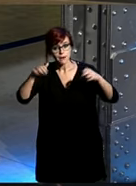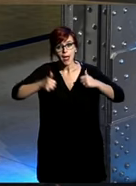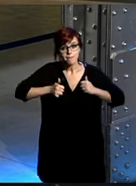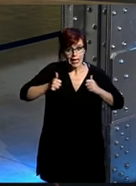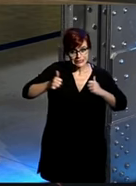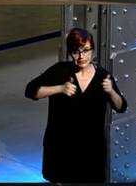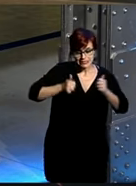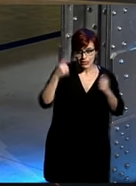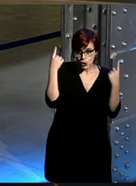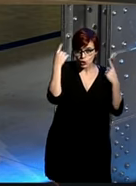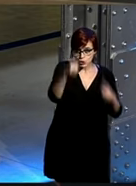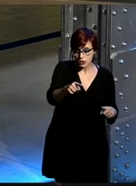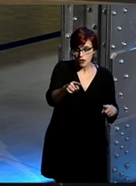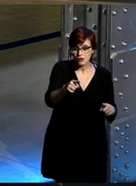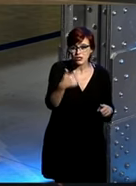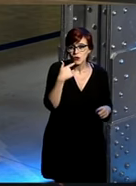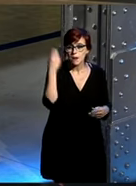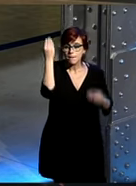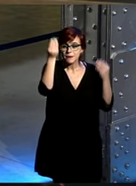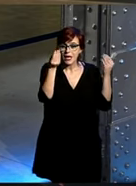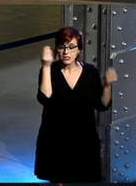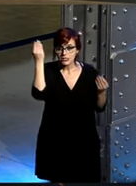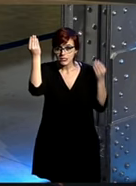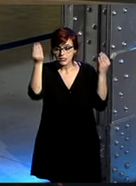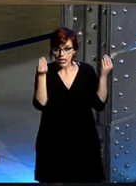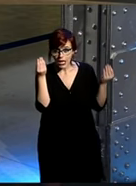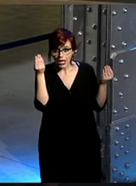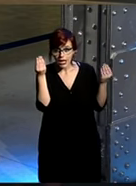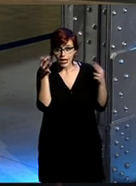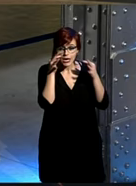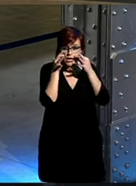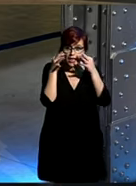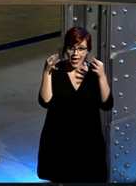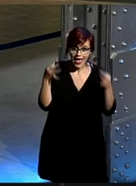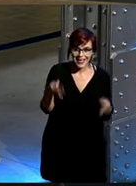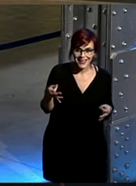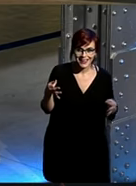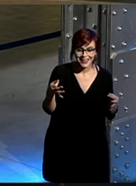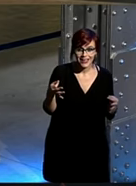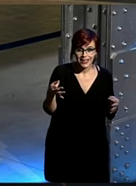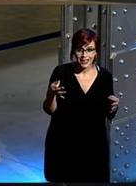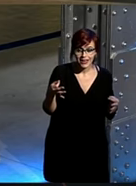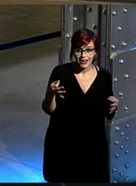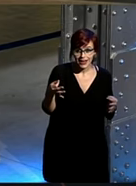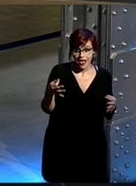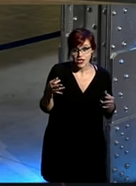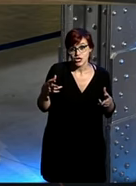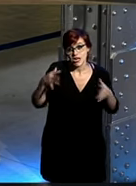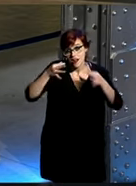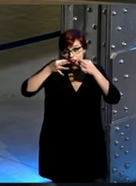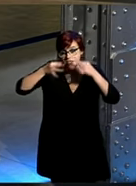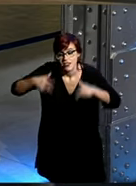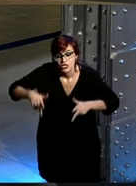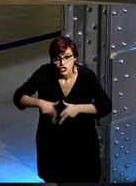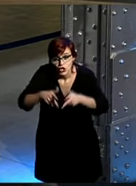Yourself, ¿cómo contáis, o si contáis en algún momento, con esta realidad social, o